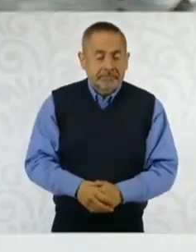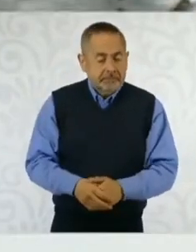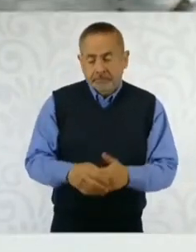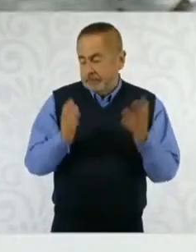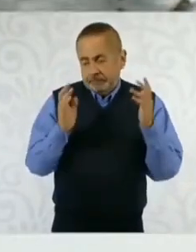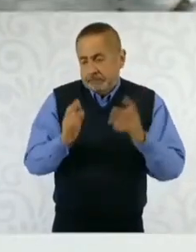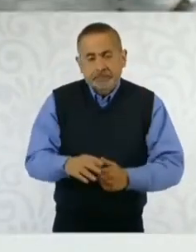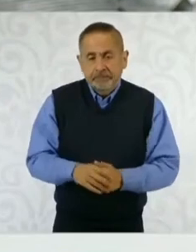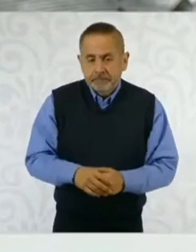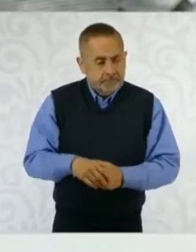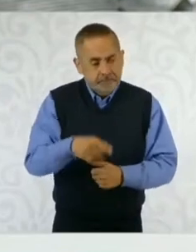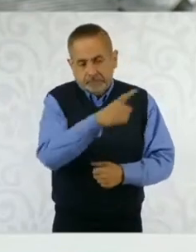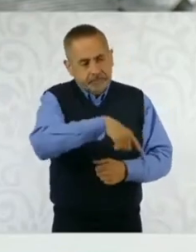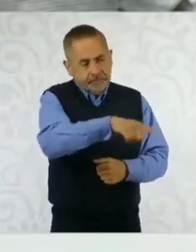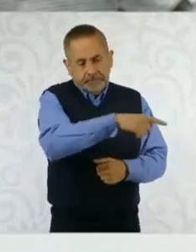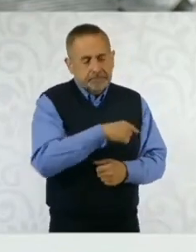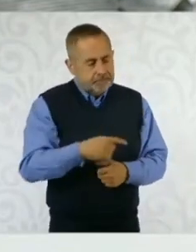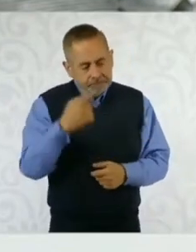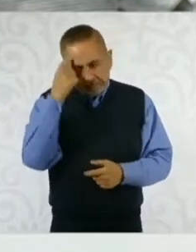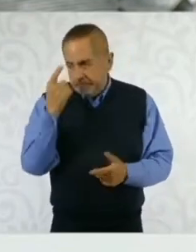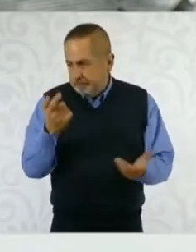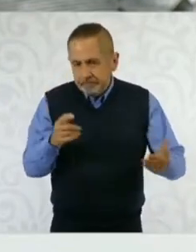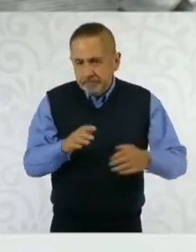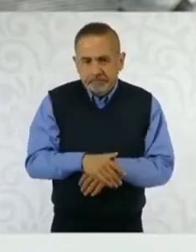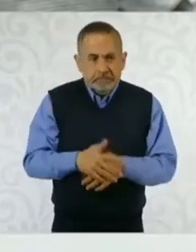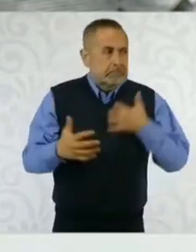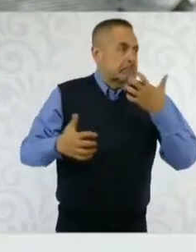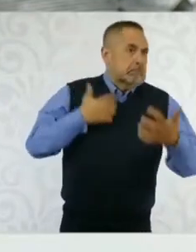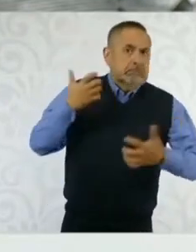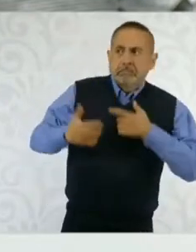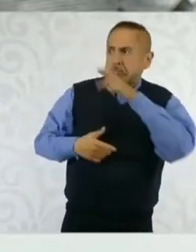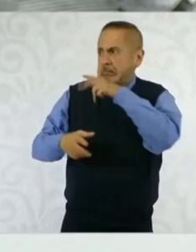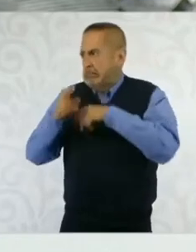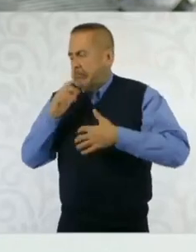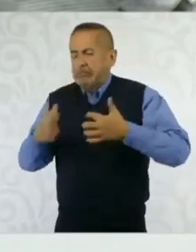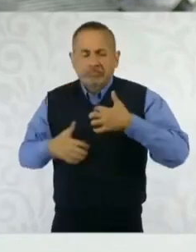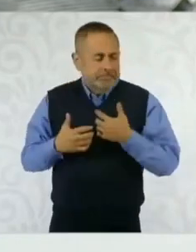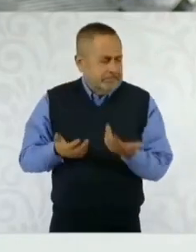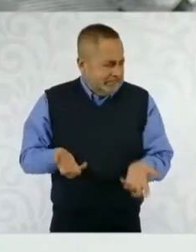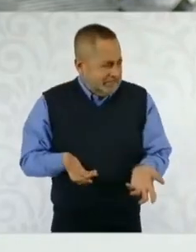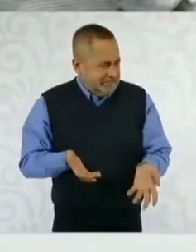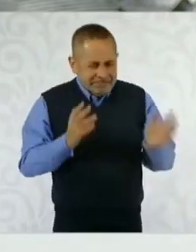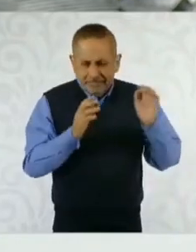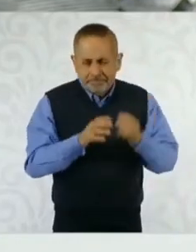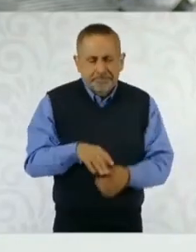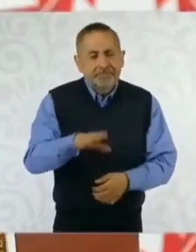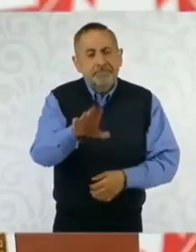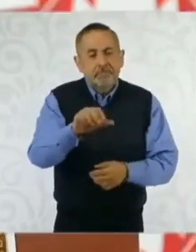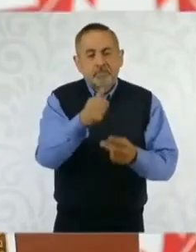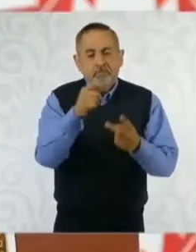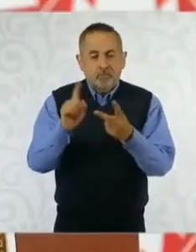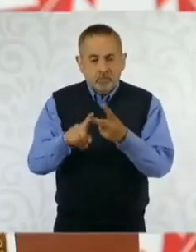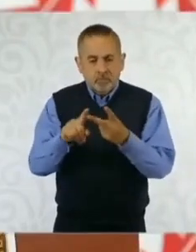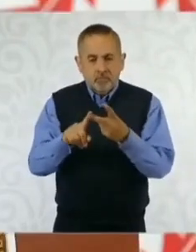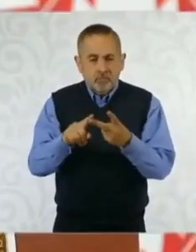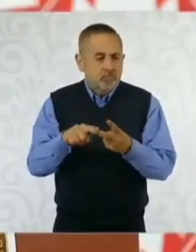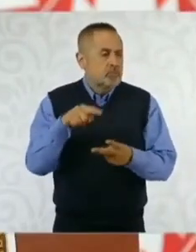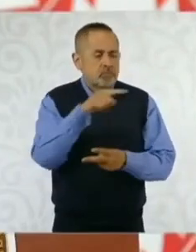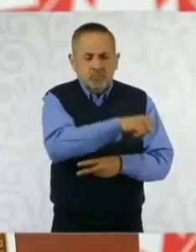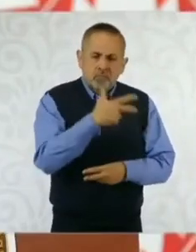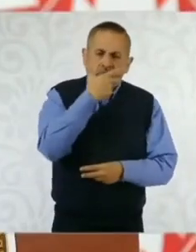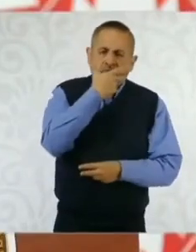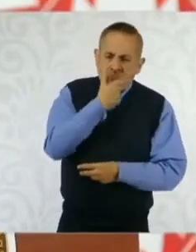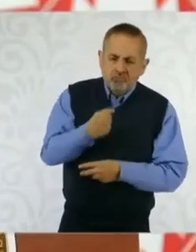Entonces, pues sí, están un poco desesperados. Ahora, el otro gran tema pues es el machismo,